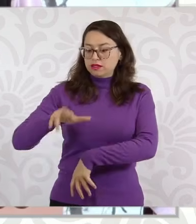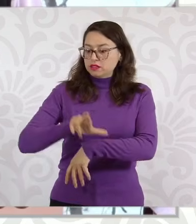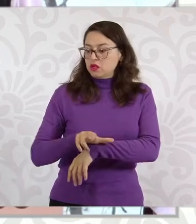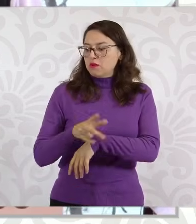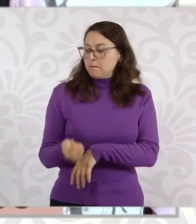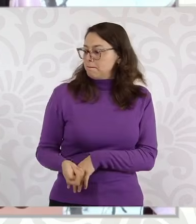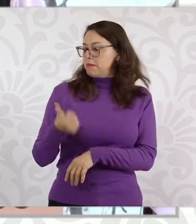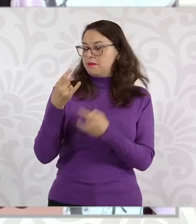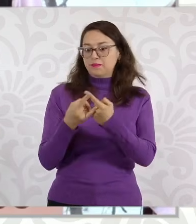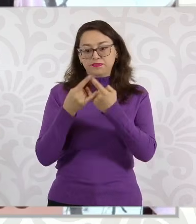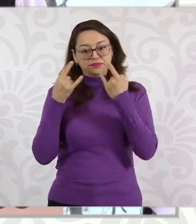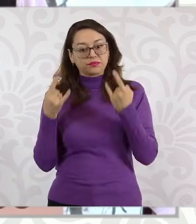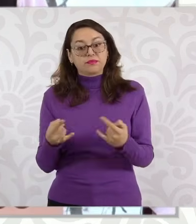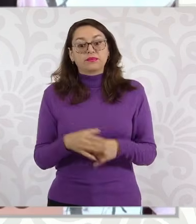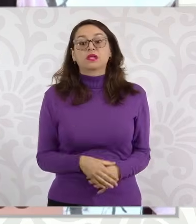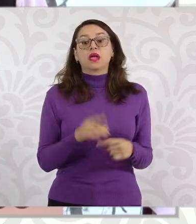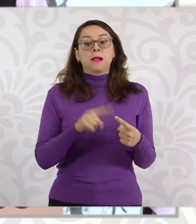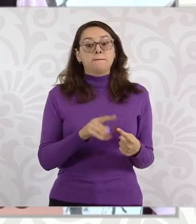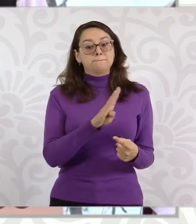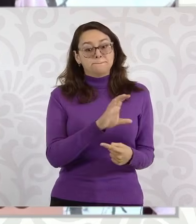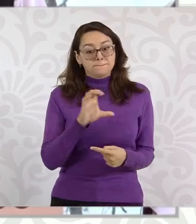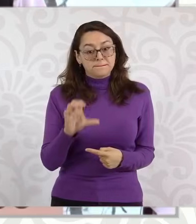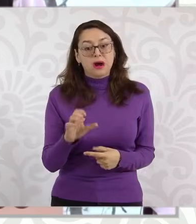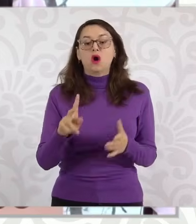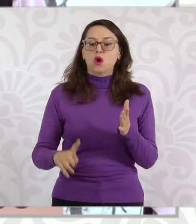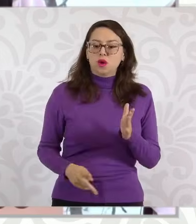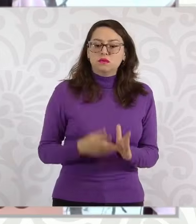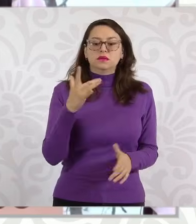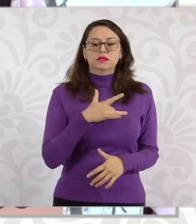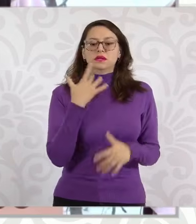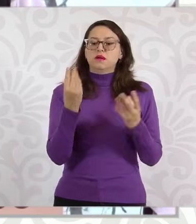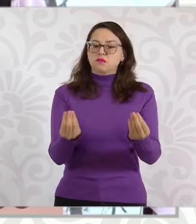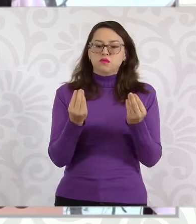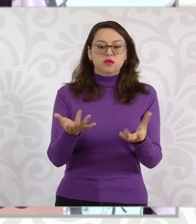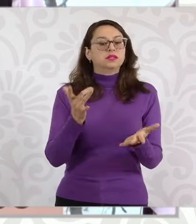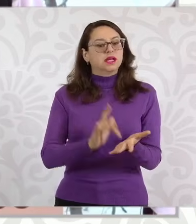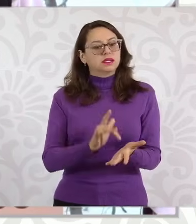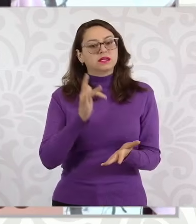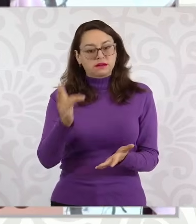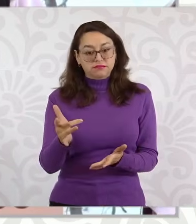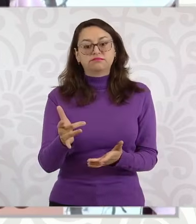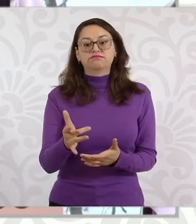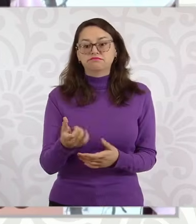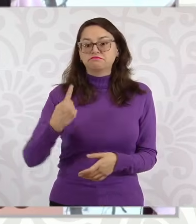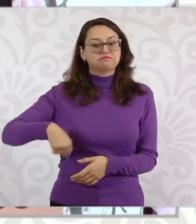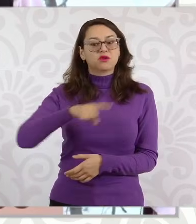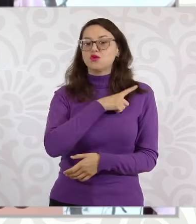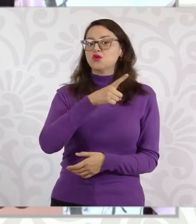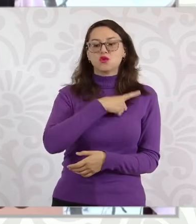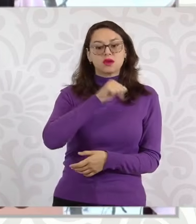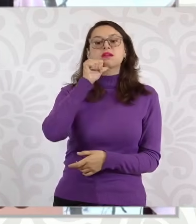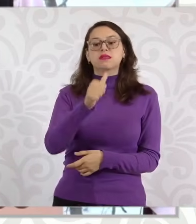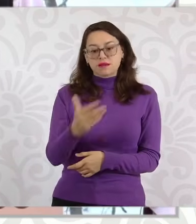Presidenta, Baja California una vez más te da las gracias, porque sabemos que no estamos solos,